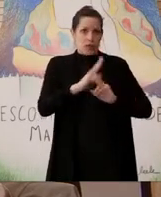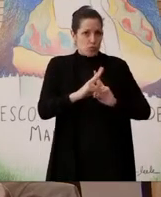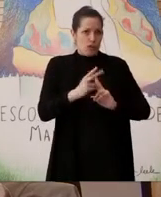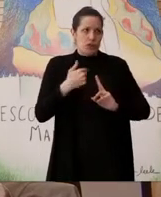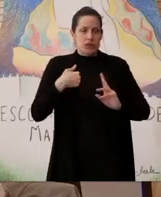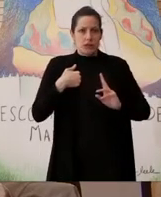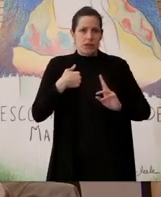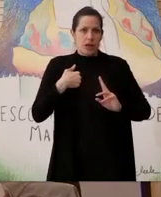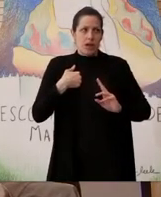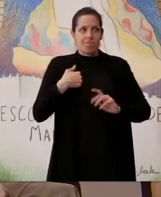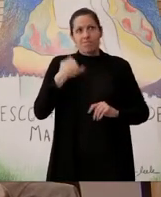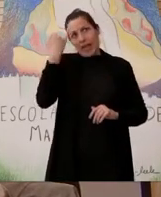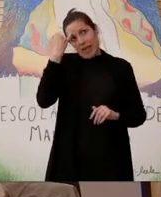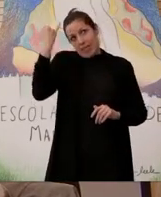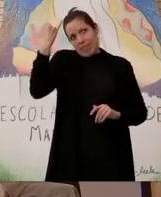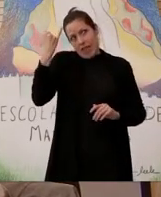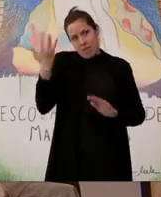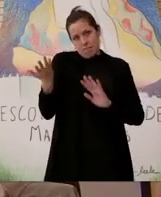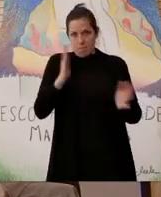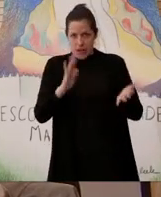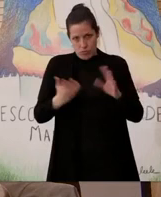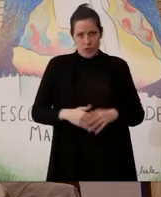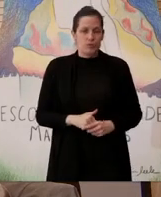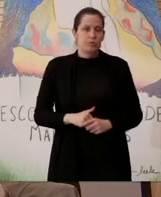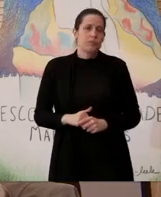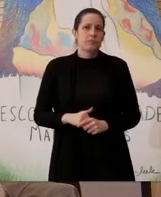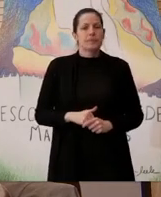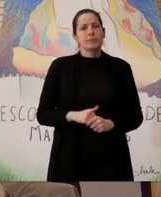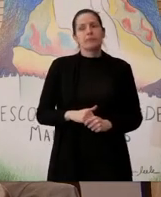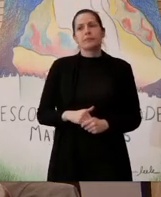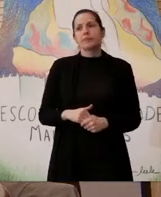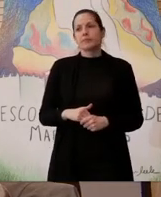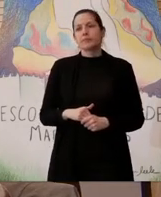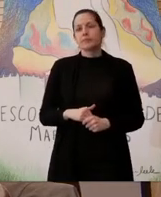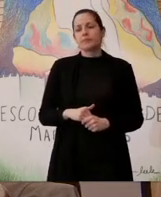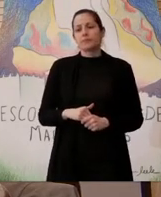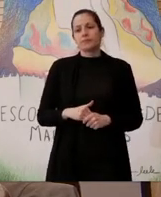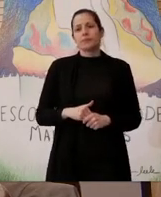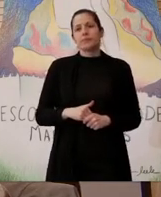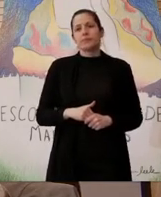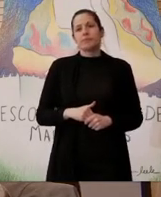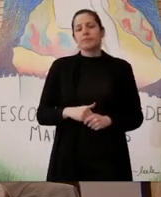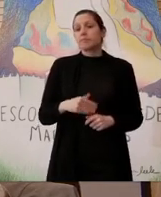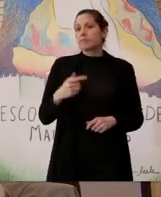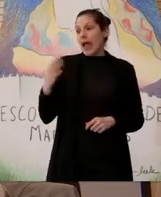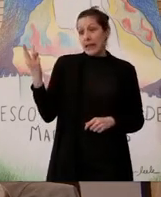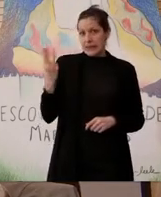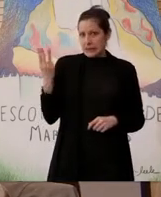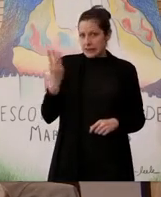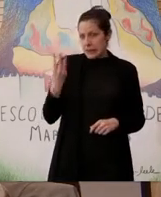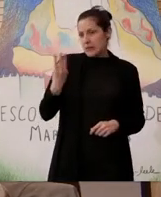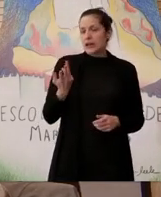un poco a primera idea que se me ocurre bueno astres de una forma o de otra podemos decir que eso